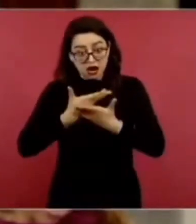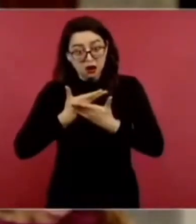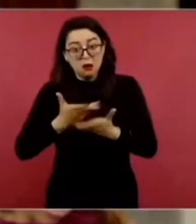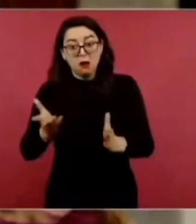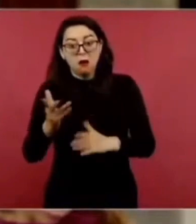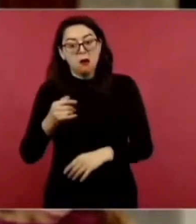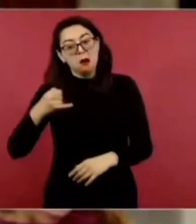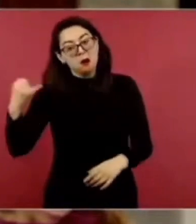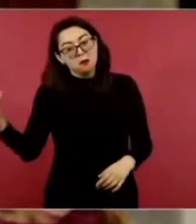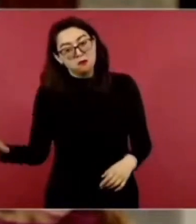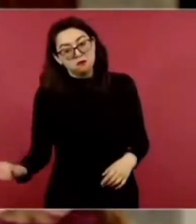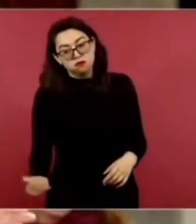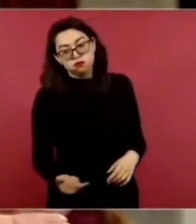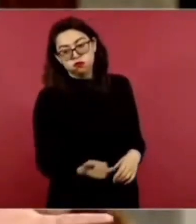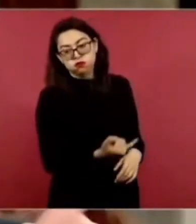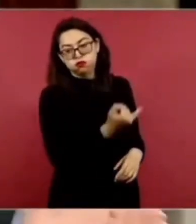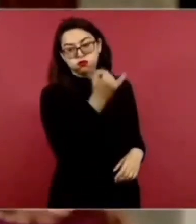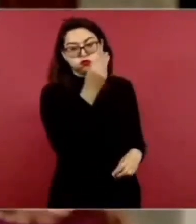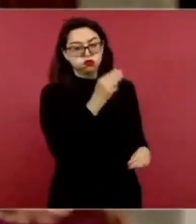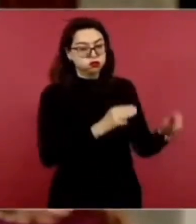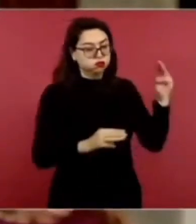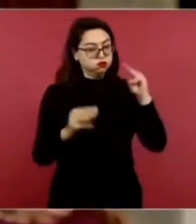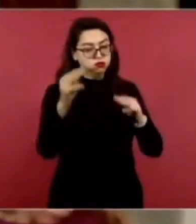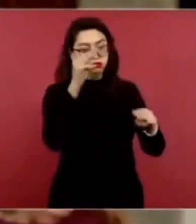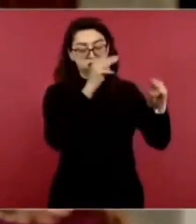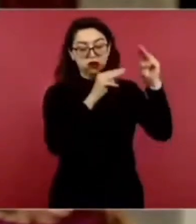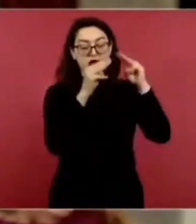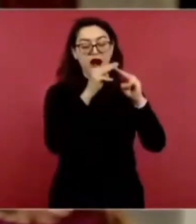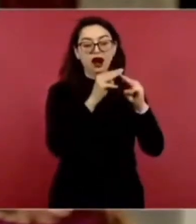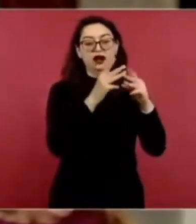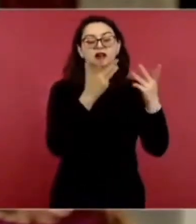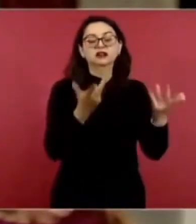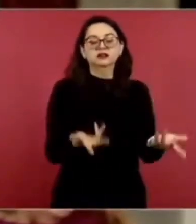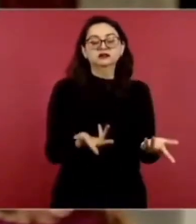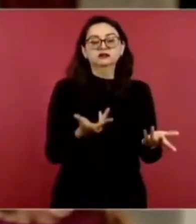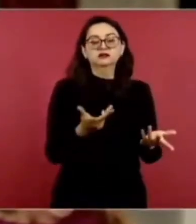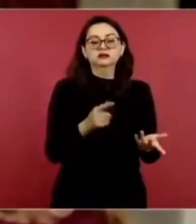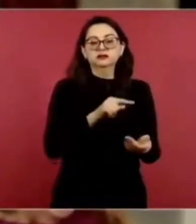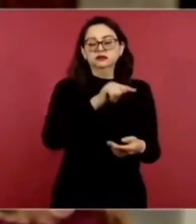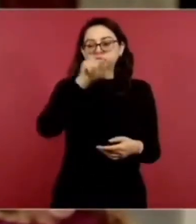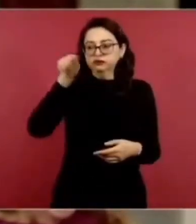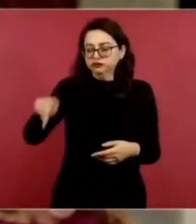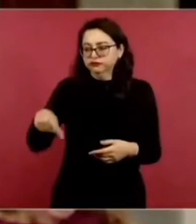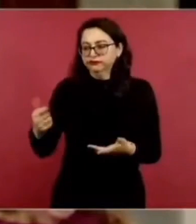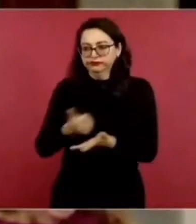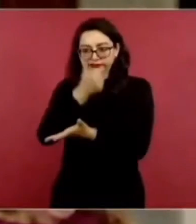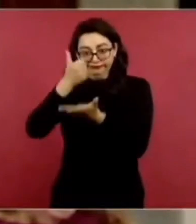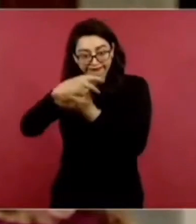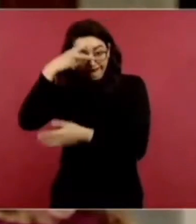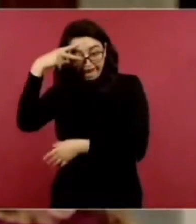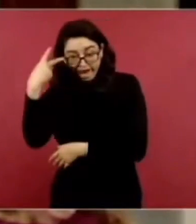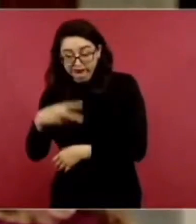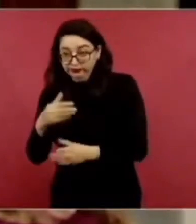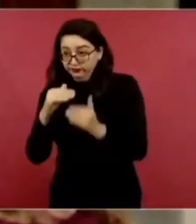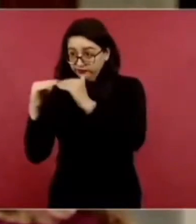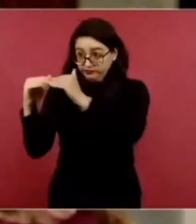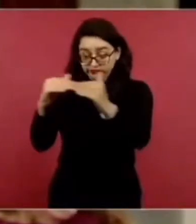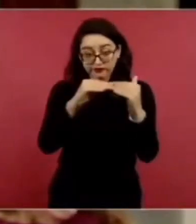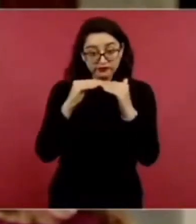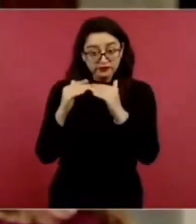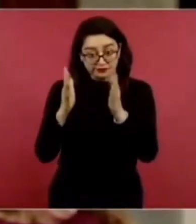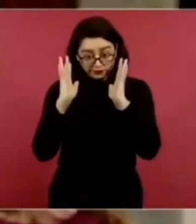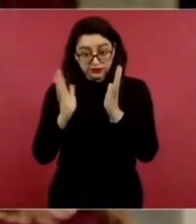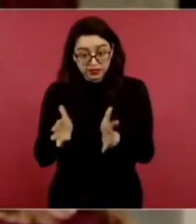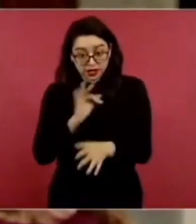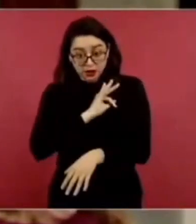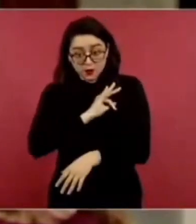Mexquitic, que en alguna ocasión fuimos, hasta en el hospital con mayor afluencia en la Ciudad de México, presidente. ¿Cuáles son esos retos